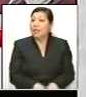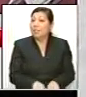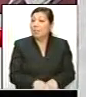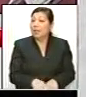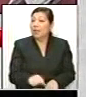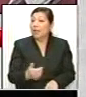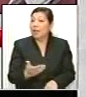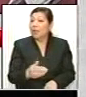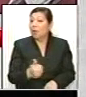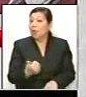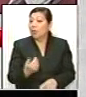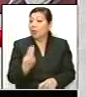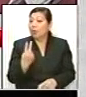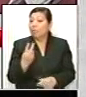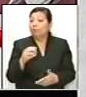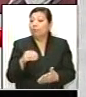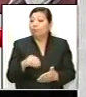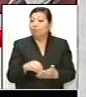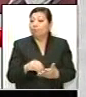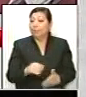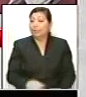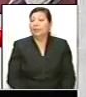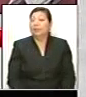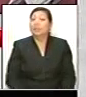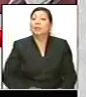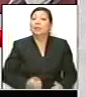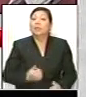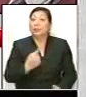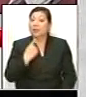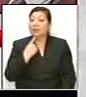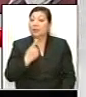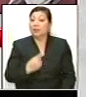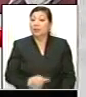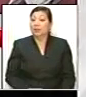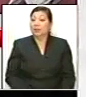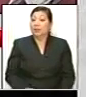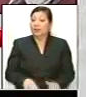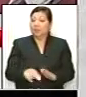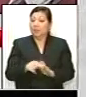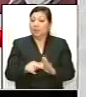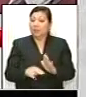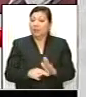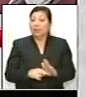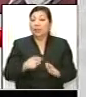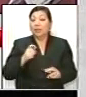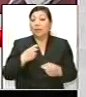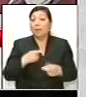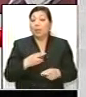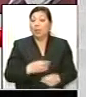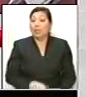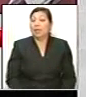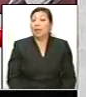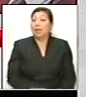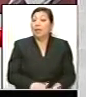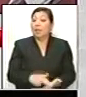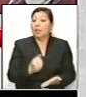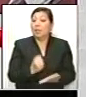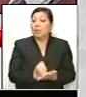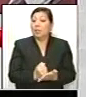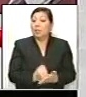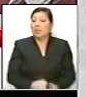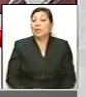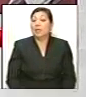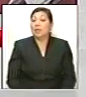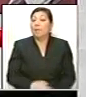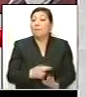otras dos propuestas, una mediante la cual se plantea una norma que declara necesidad pública e interés nacional la aprobación y ejecución